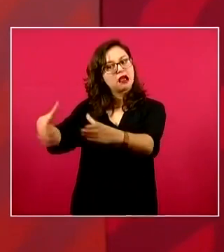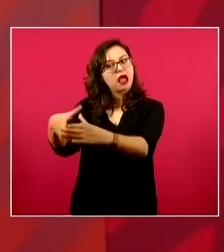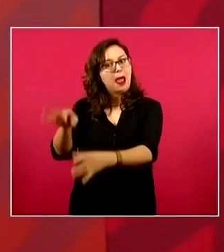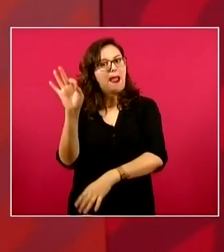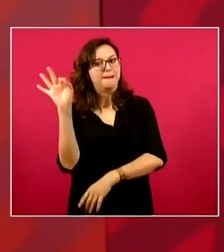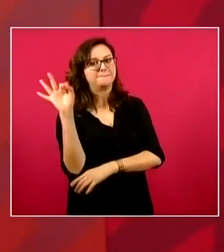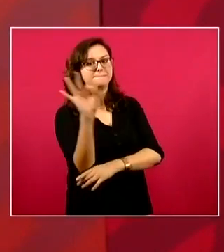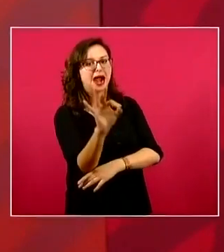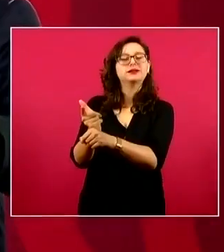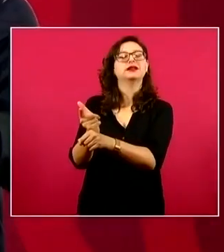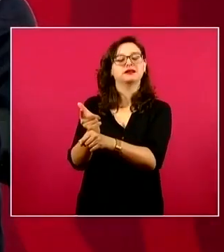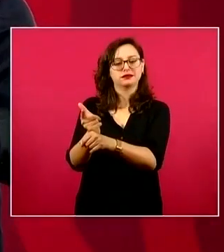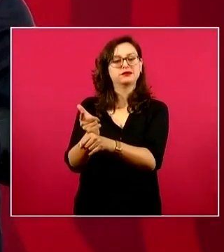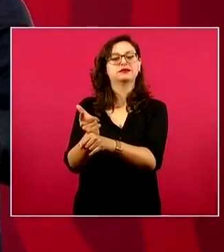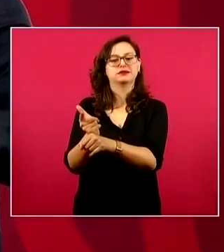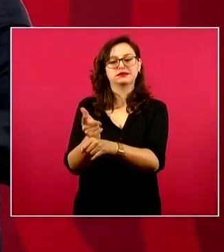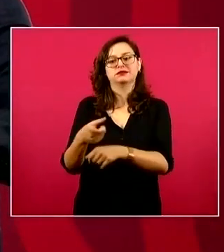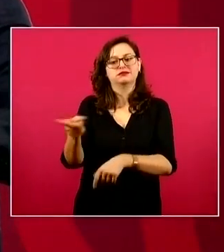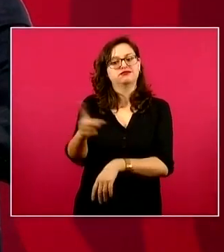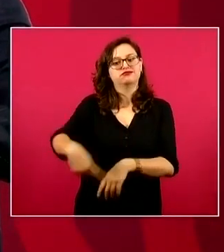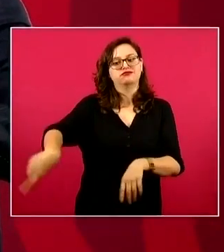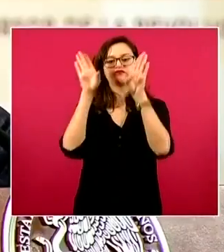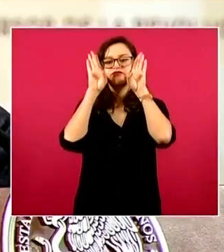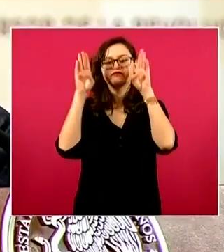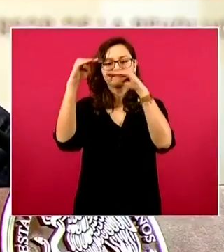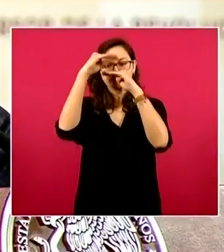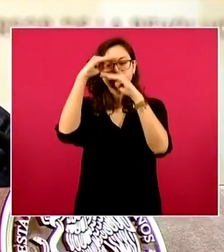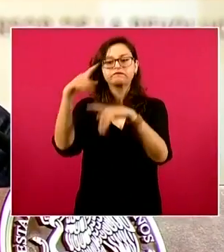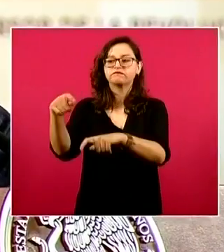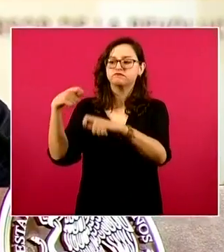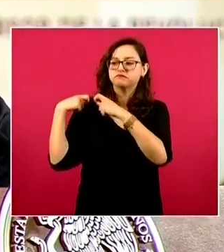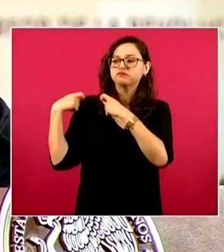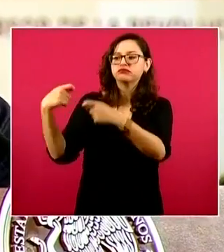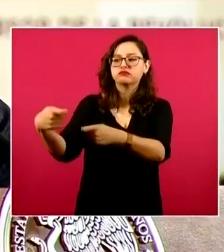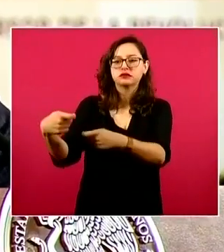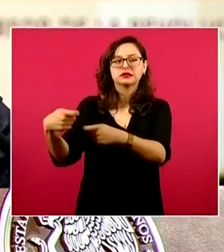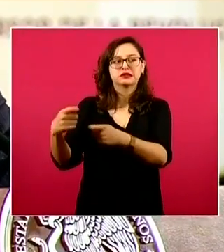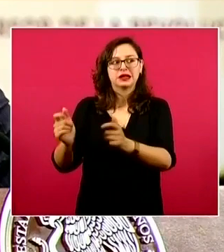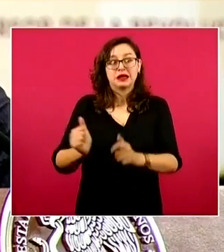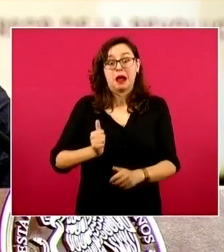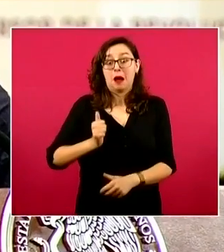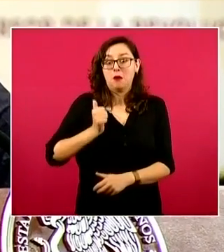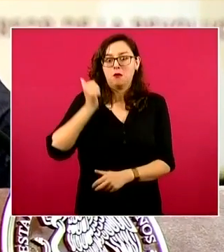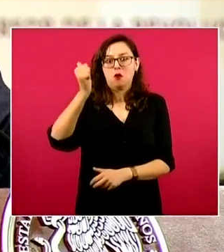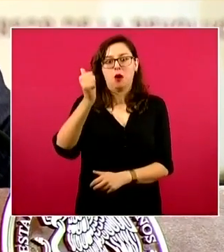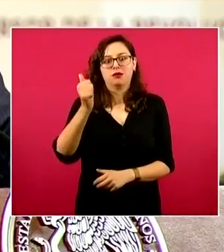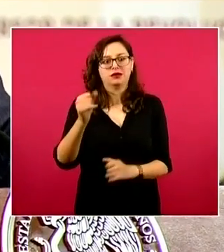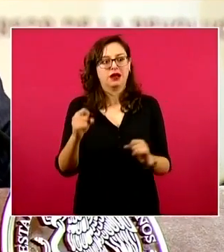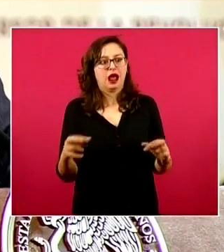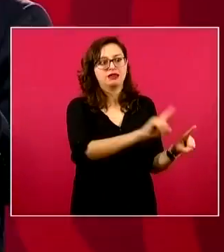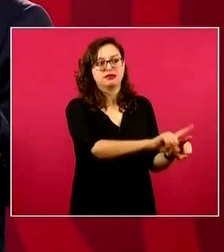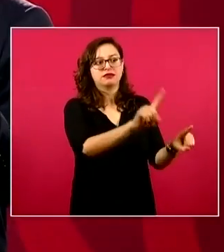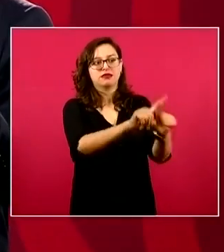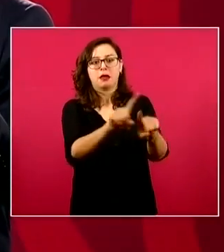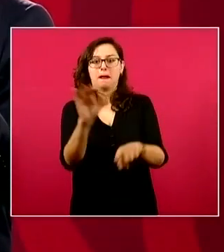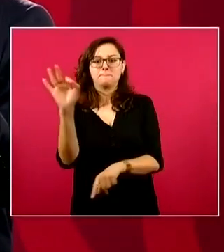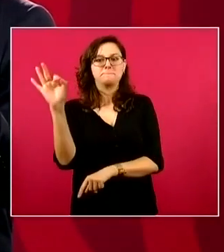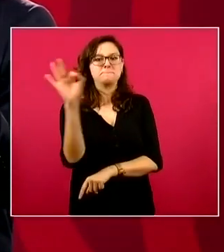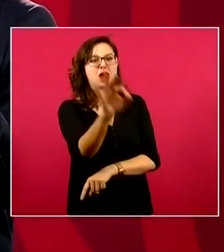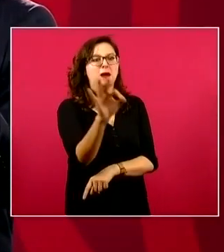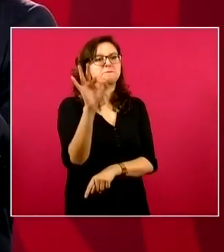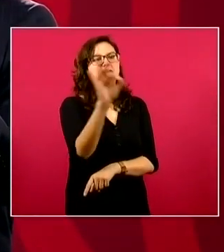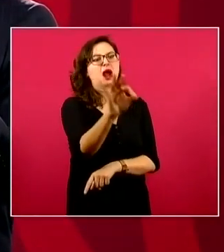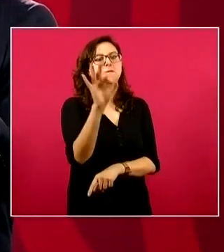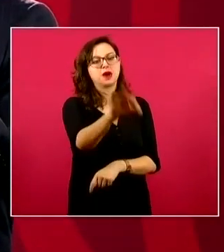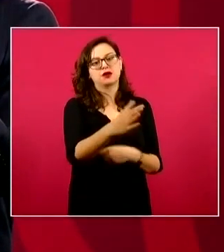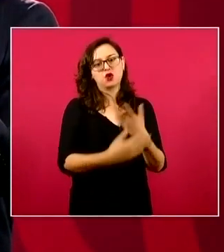De los conservadores que quieren ahora echarnos